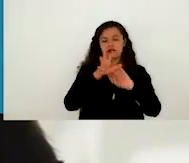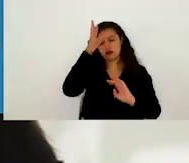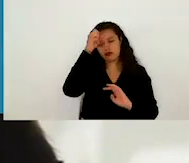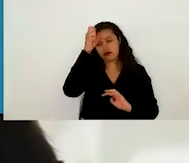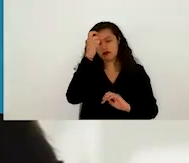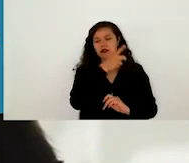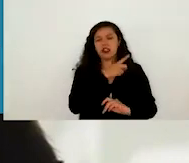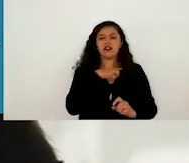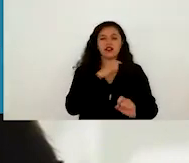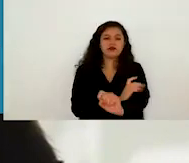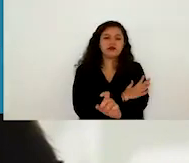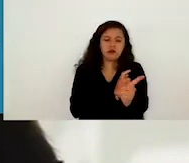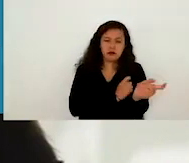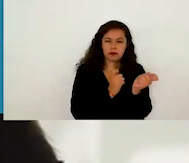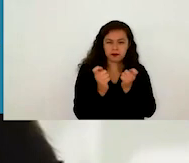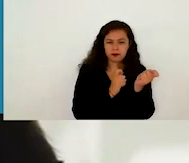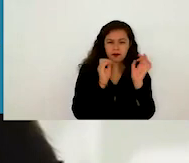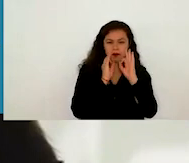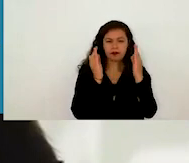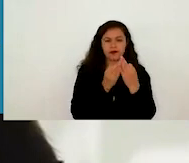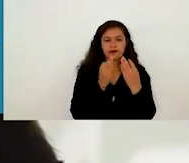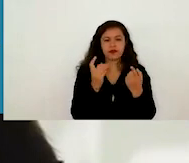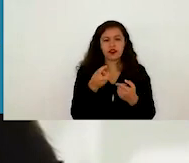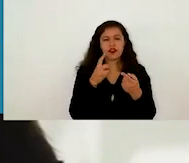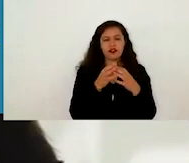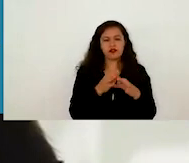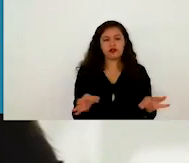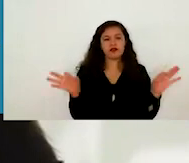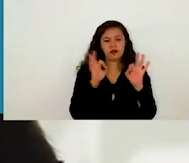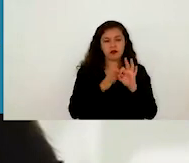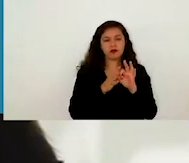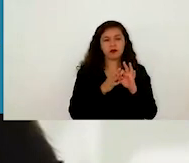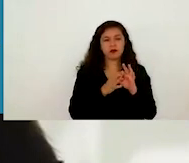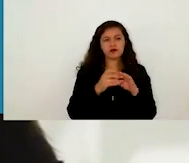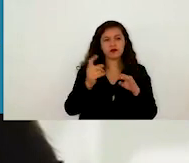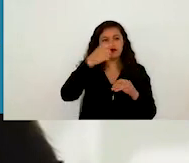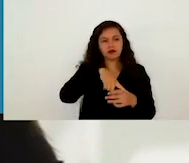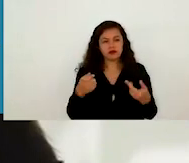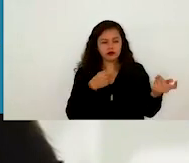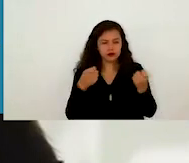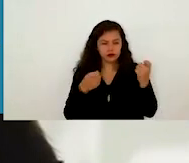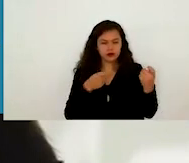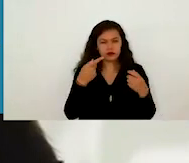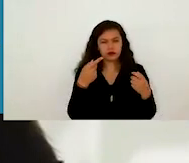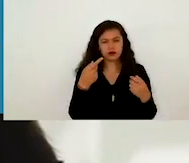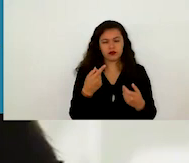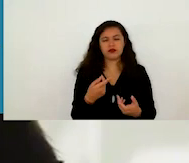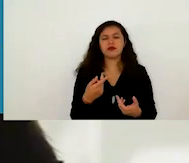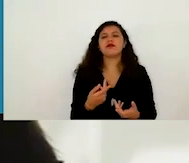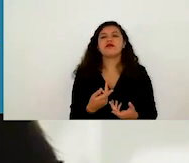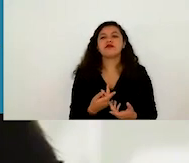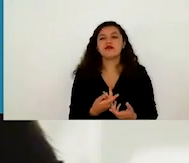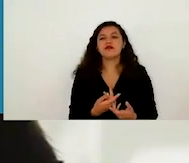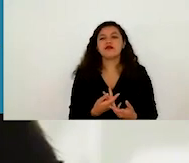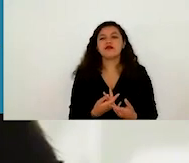emociones tema que no está inverso en esto pero que es muy importante que ustedes lo manejen sus emociones en muchos cursos que